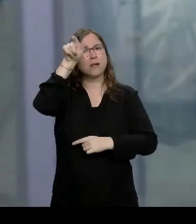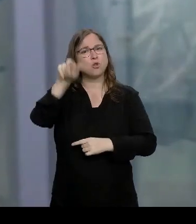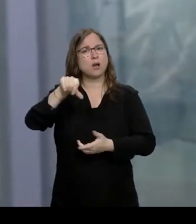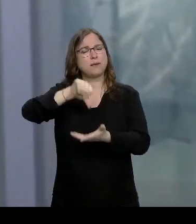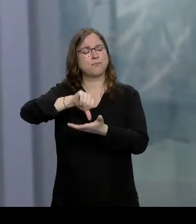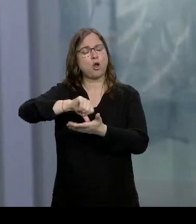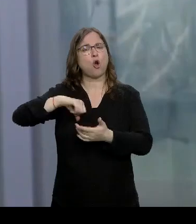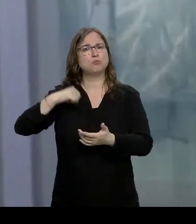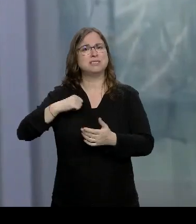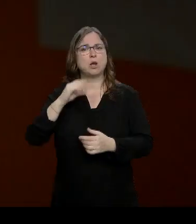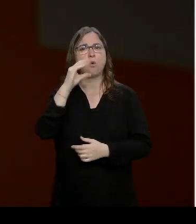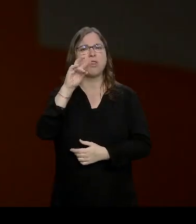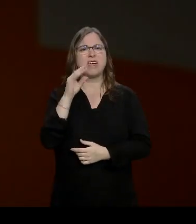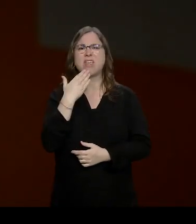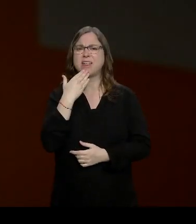en la UCI.